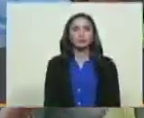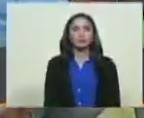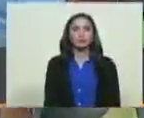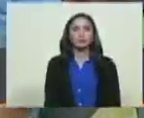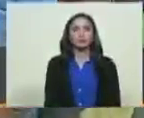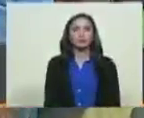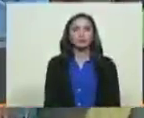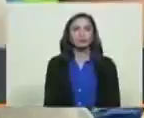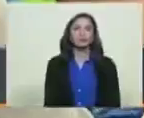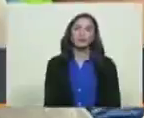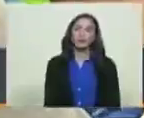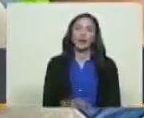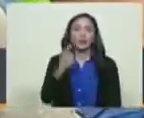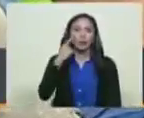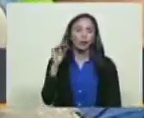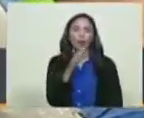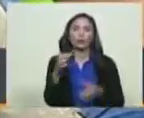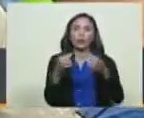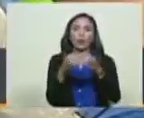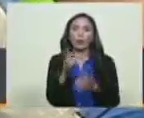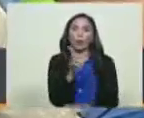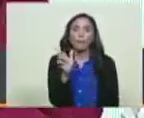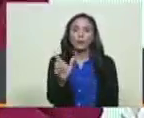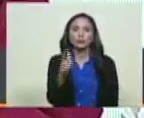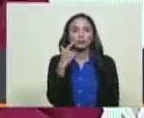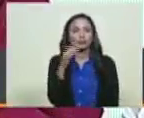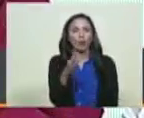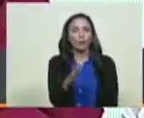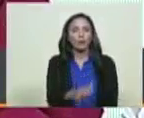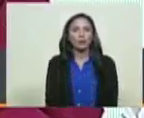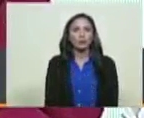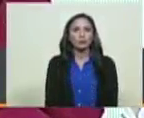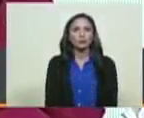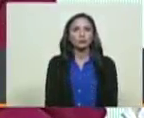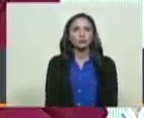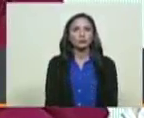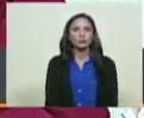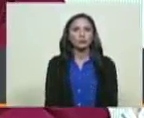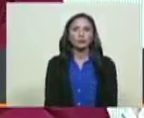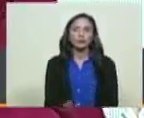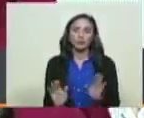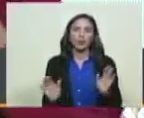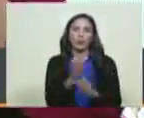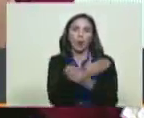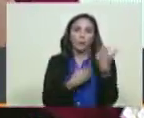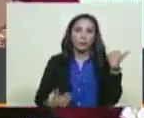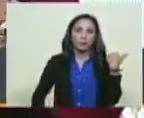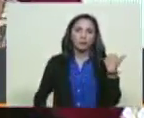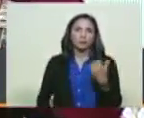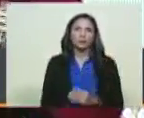el partido socialista unido de venezuela tiene un presidente